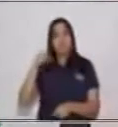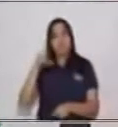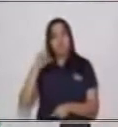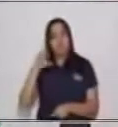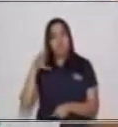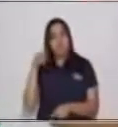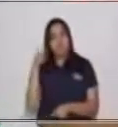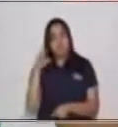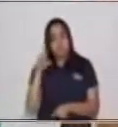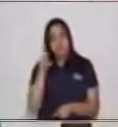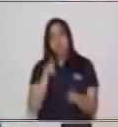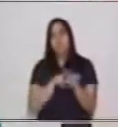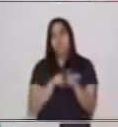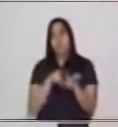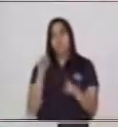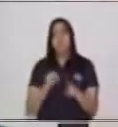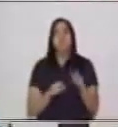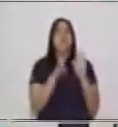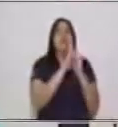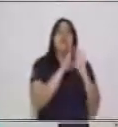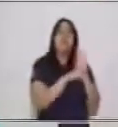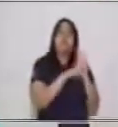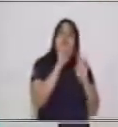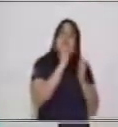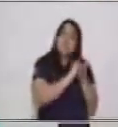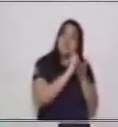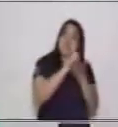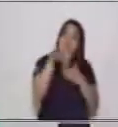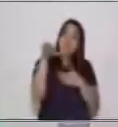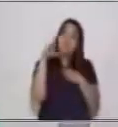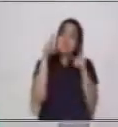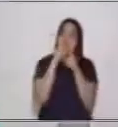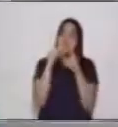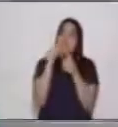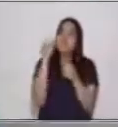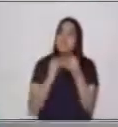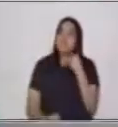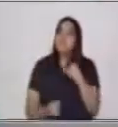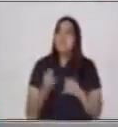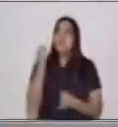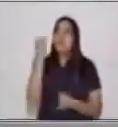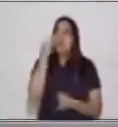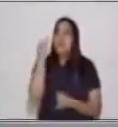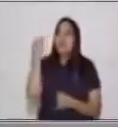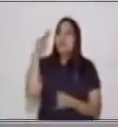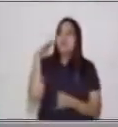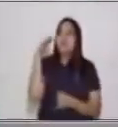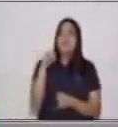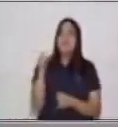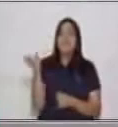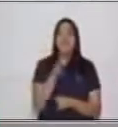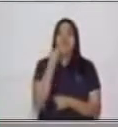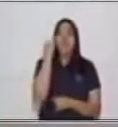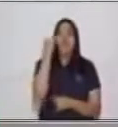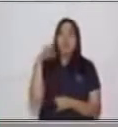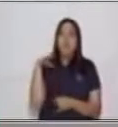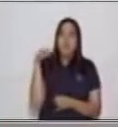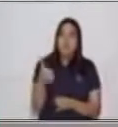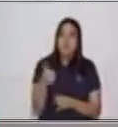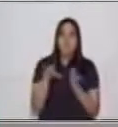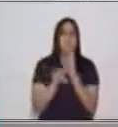Regla número 3, se escriben con Z las palabras terminadas en iso, isa. Por